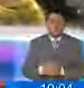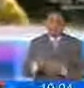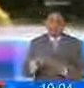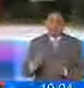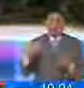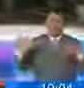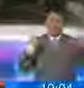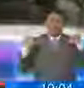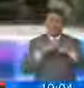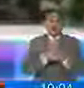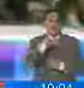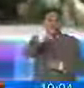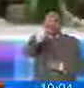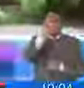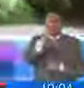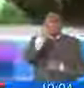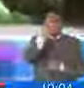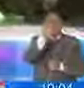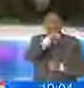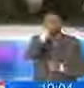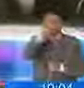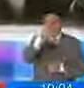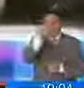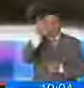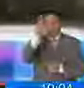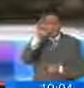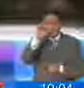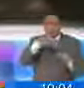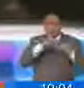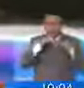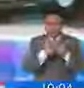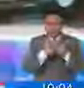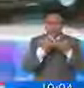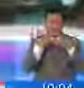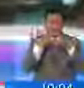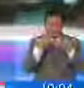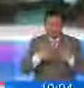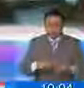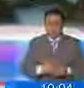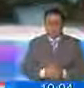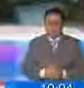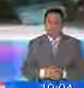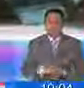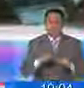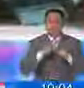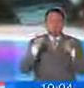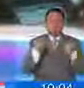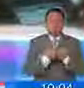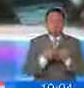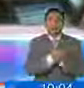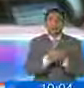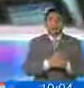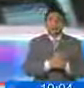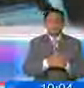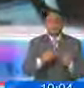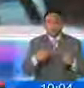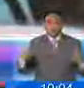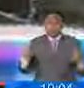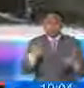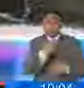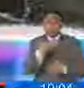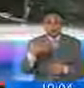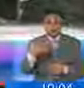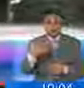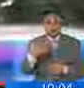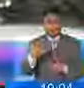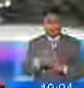periodo 2013-2017 de la Asamblea fue clausurado. Muchos de los legisladores de las bancadas de oposición y oficialistas ya